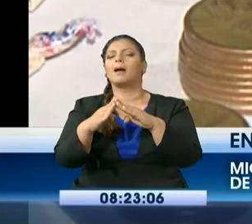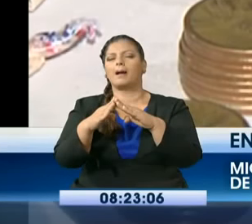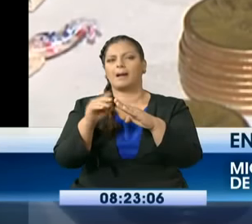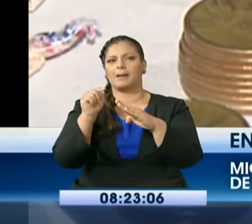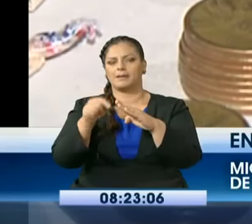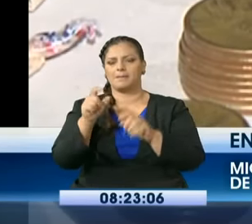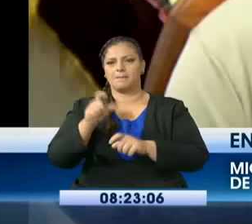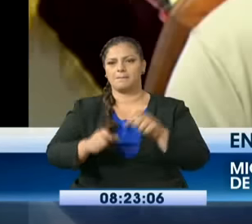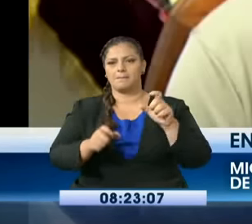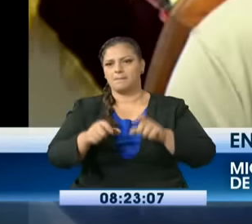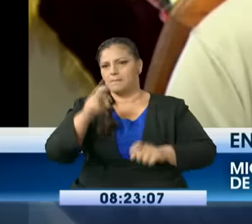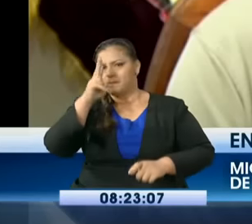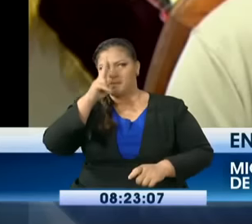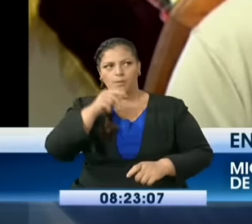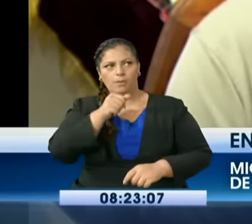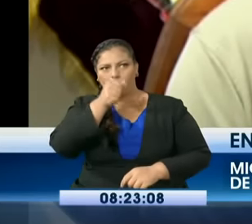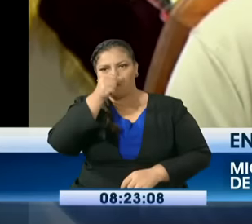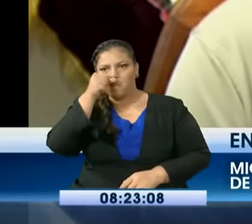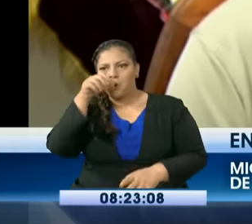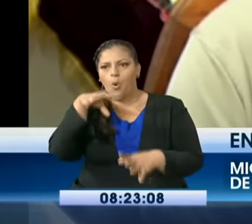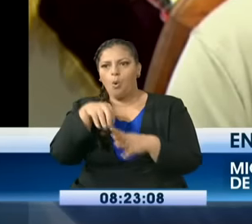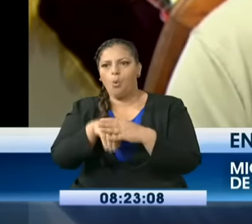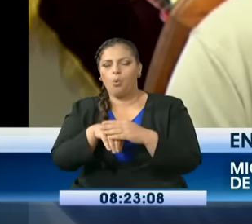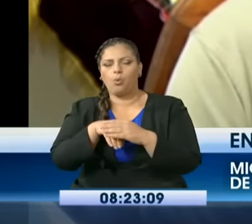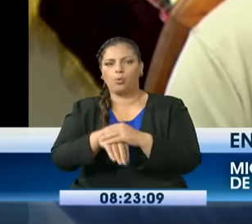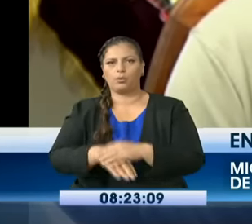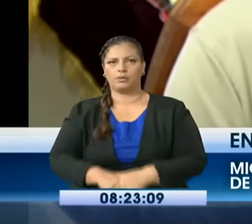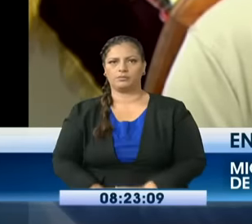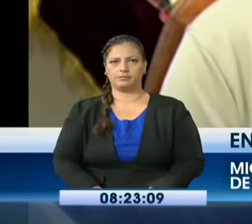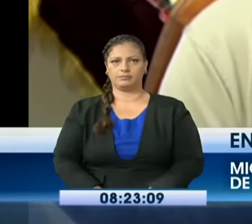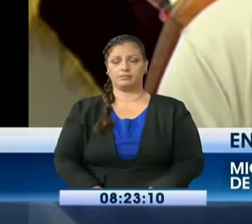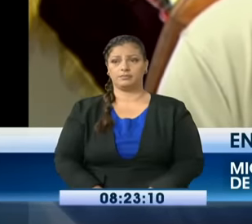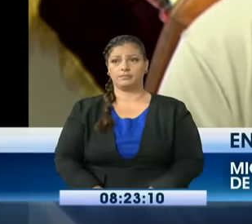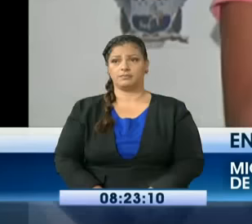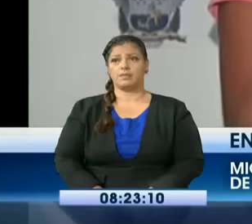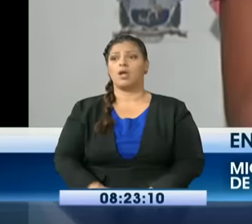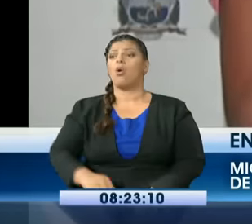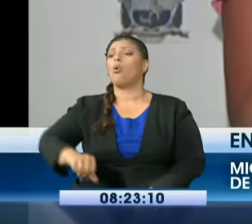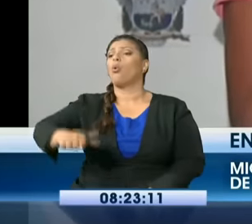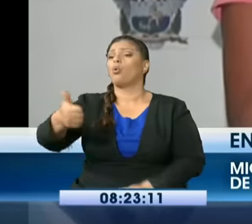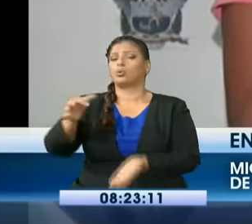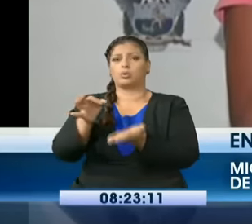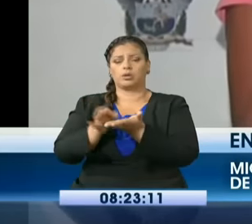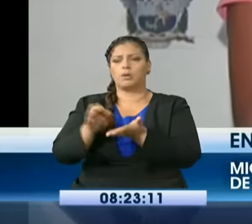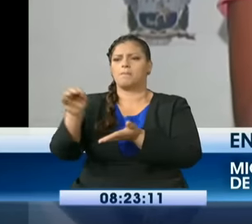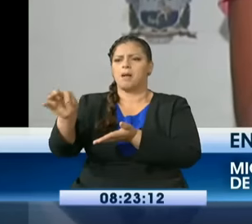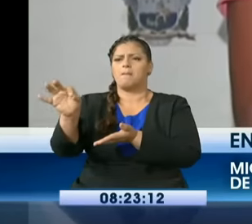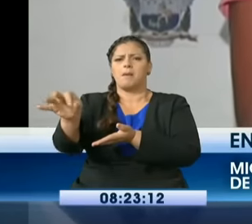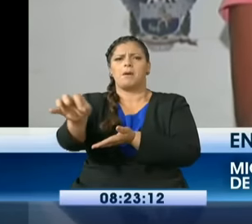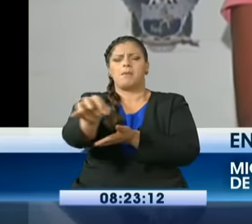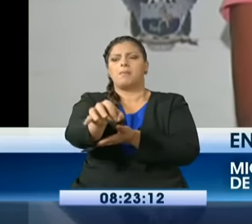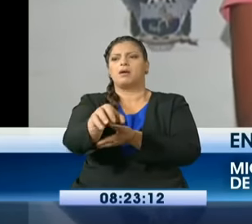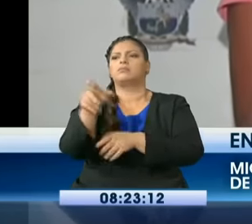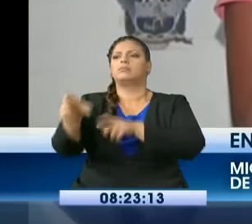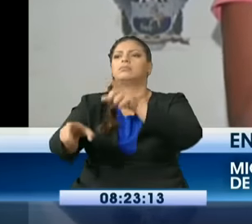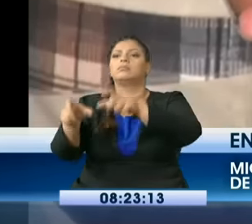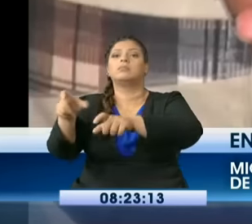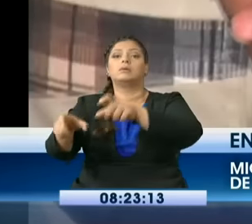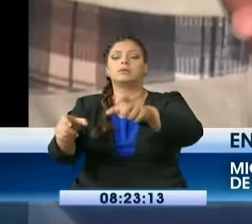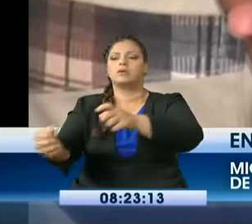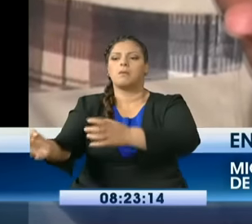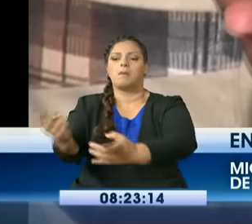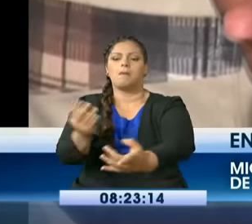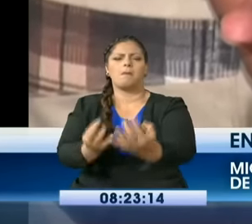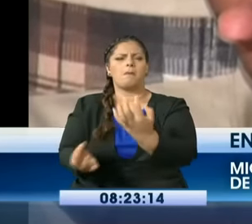centro de acopio. Teníamos información de que venía gente de otros cantones a realizar la compra